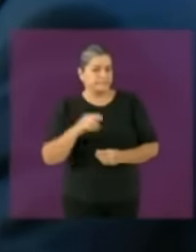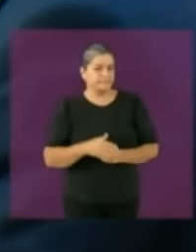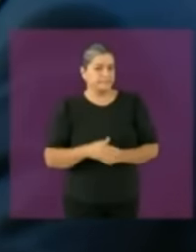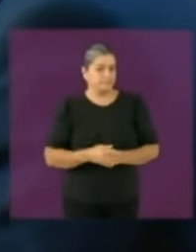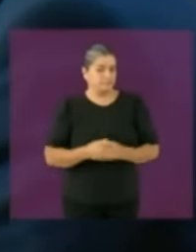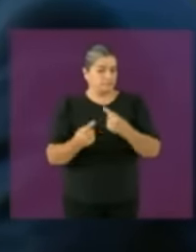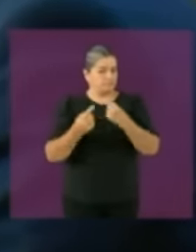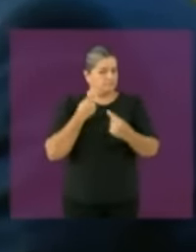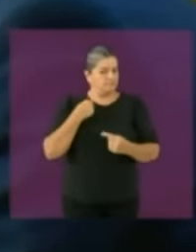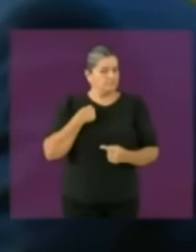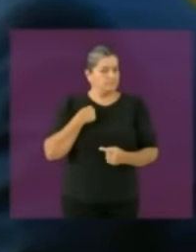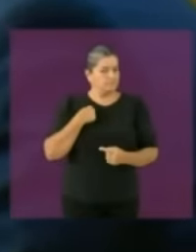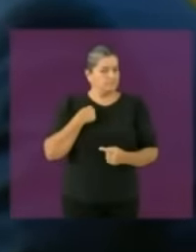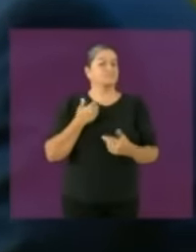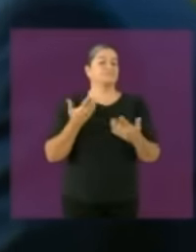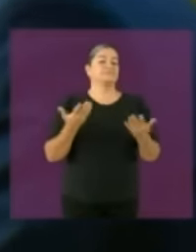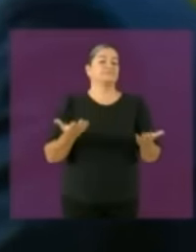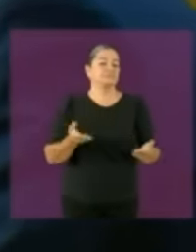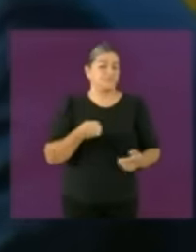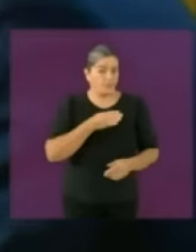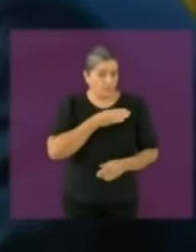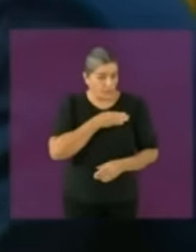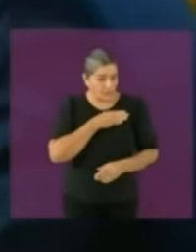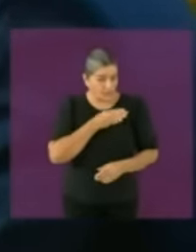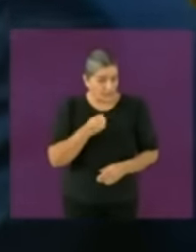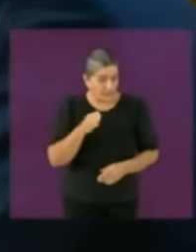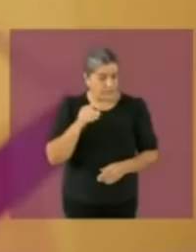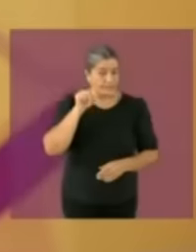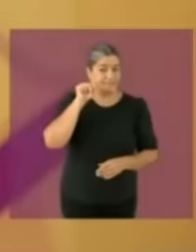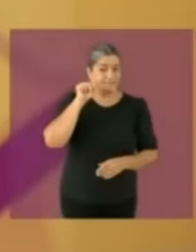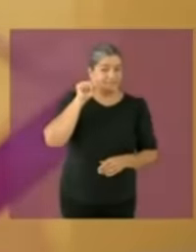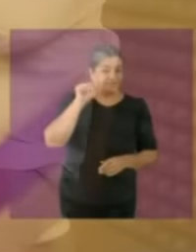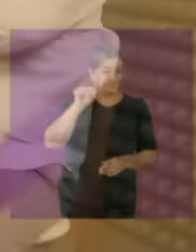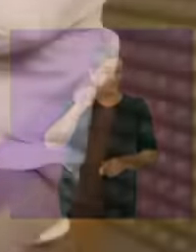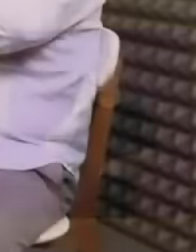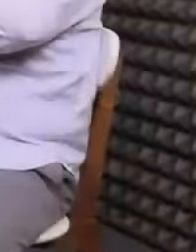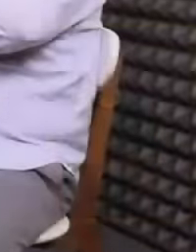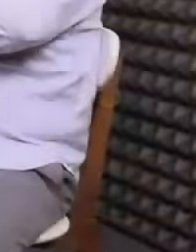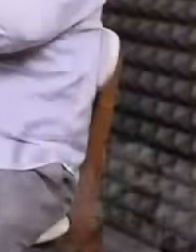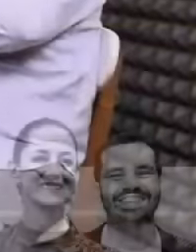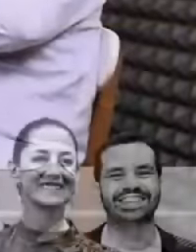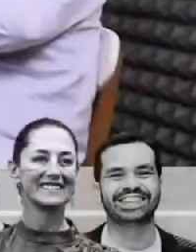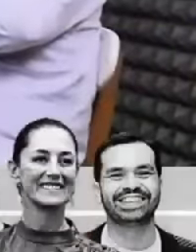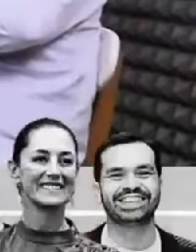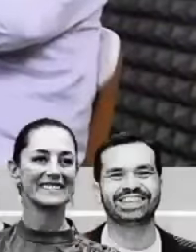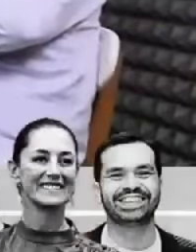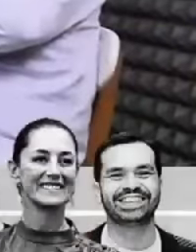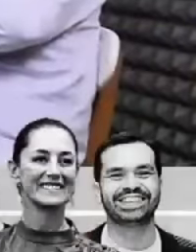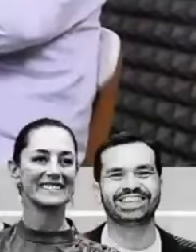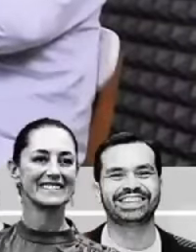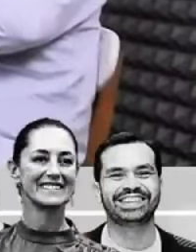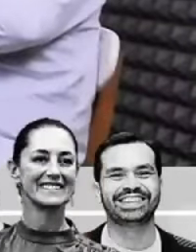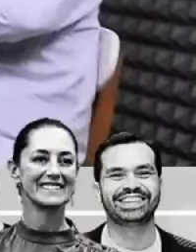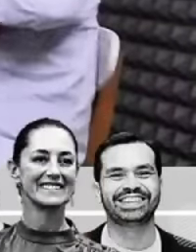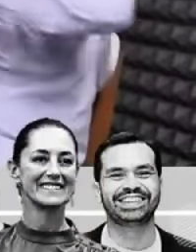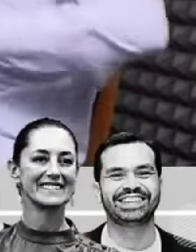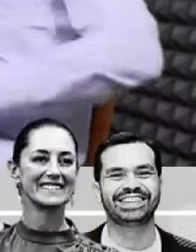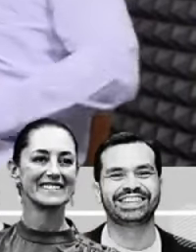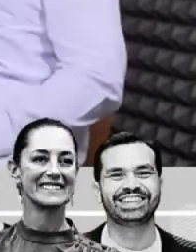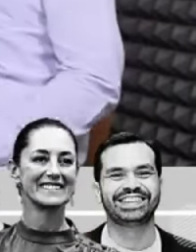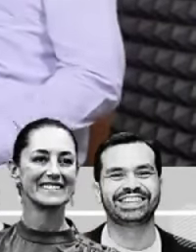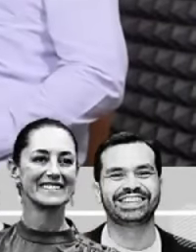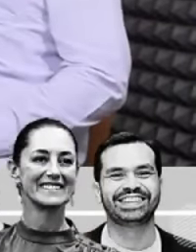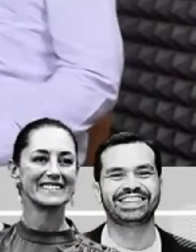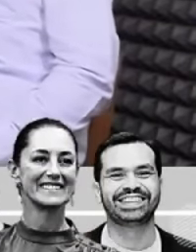sus cartas, hoy las sacó todas, las que se esperaban, los hijos del presidente, los niños con cáncer, las madres buscadoras,